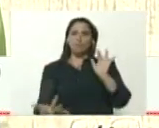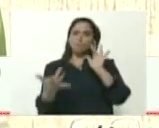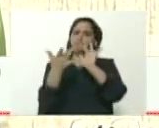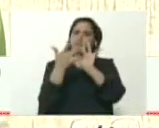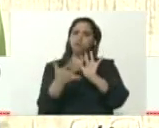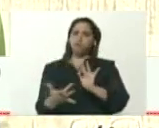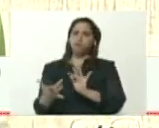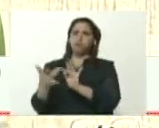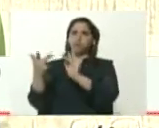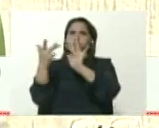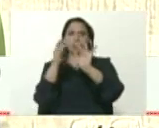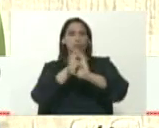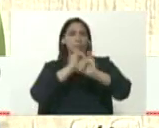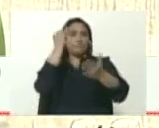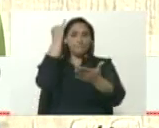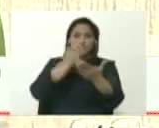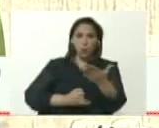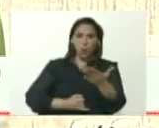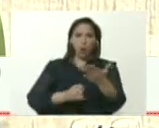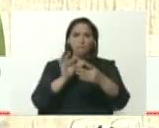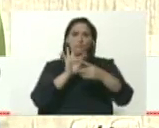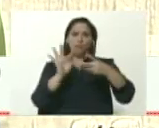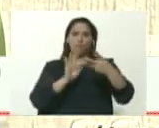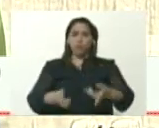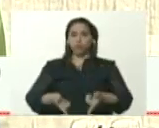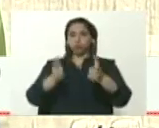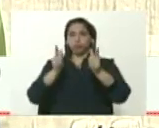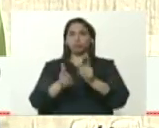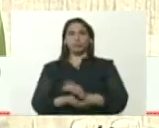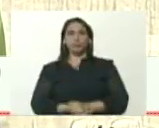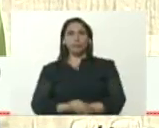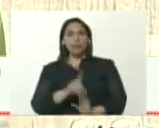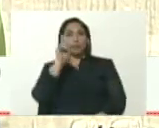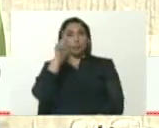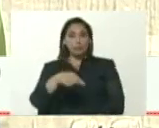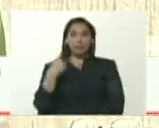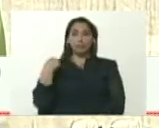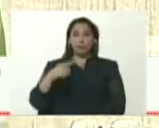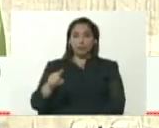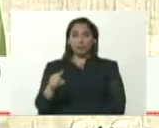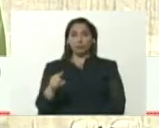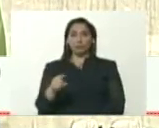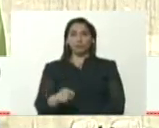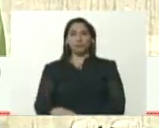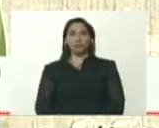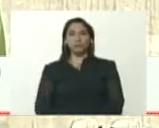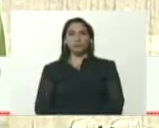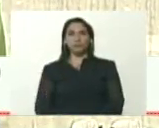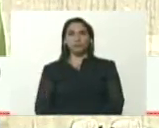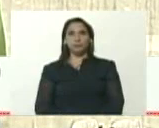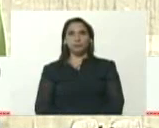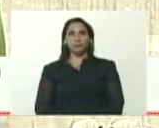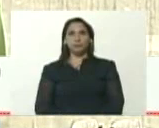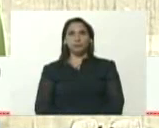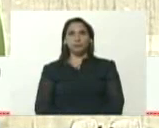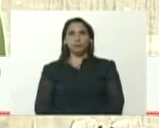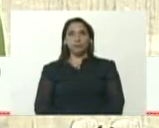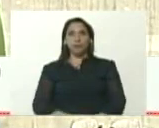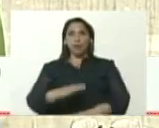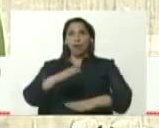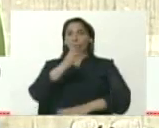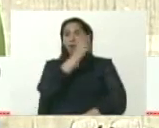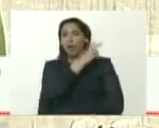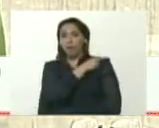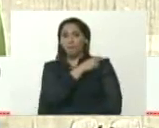articuladas, registradas y en funcionamiento. También tenemos en jefes de